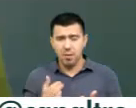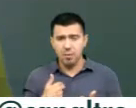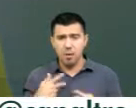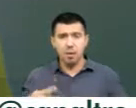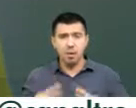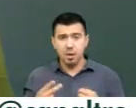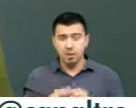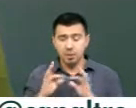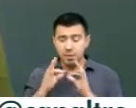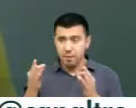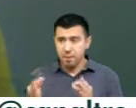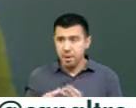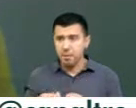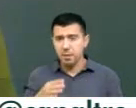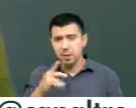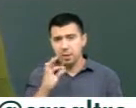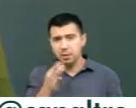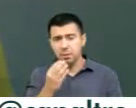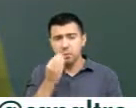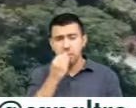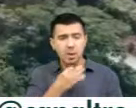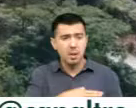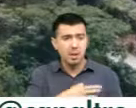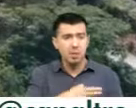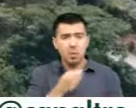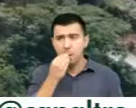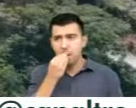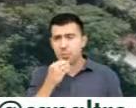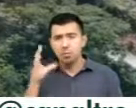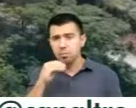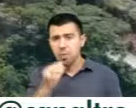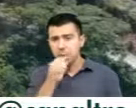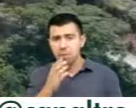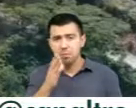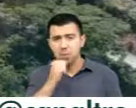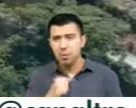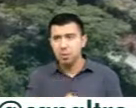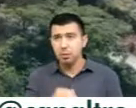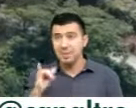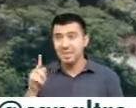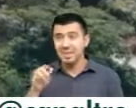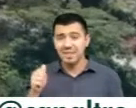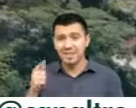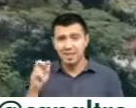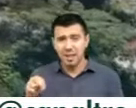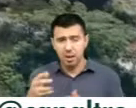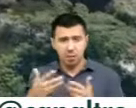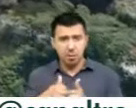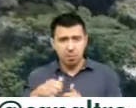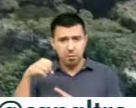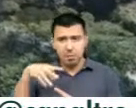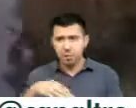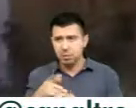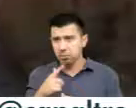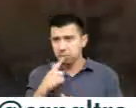familias si nuestros hijos desayunan y almuerzan o comen ante esas declaraciones isagén afirma que no ha podido cumplir por falta